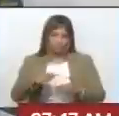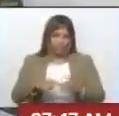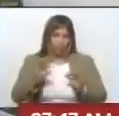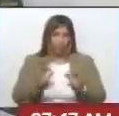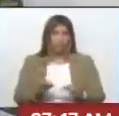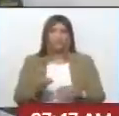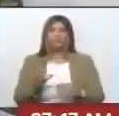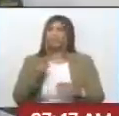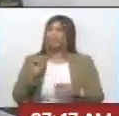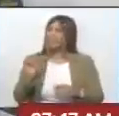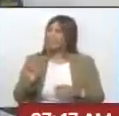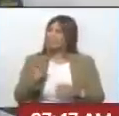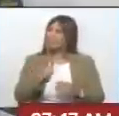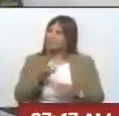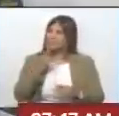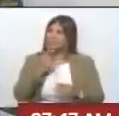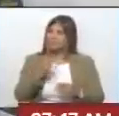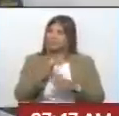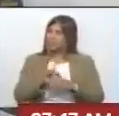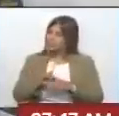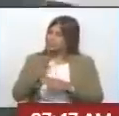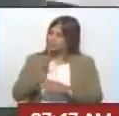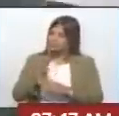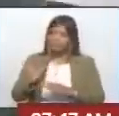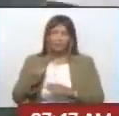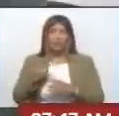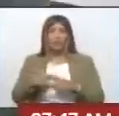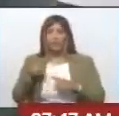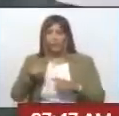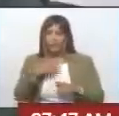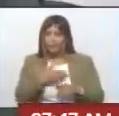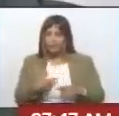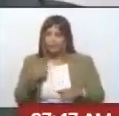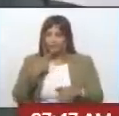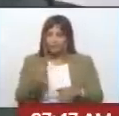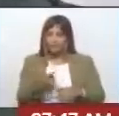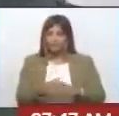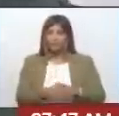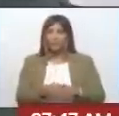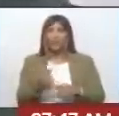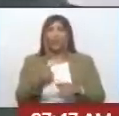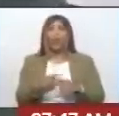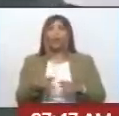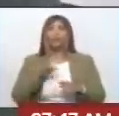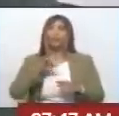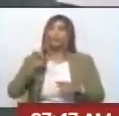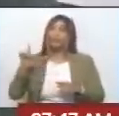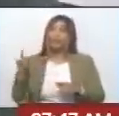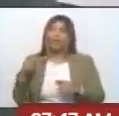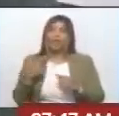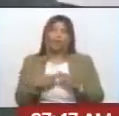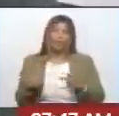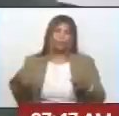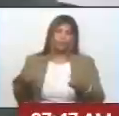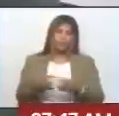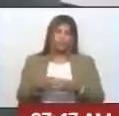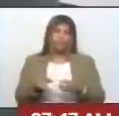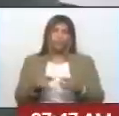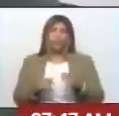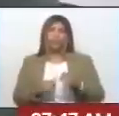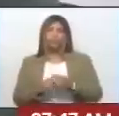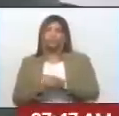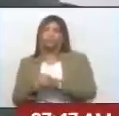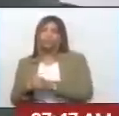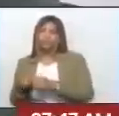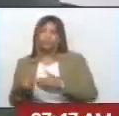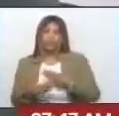Ahora el previo, disculpe que te interrumpa allí, pero viene el presidente también de otras giras y de otros encuentros también para fortalecer